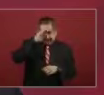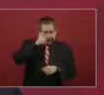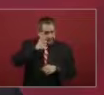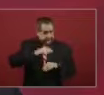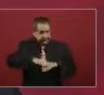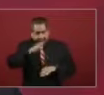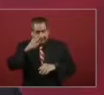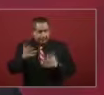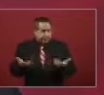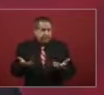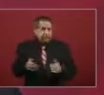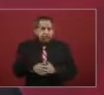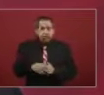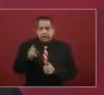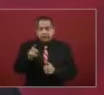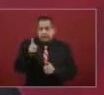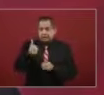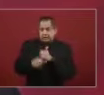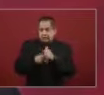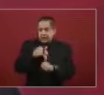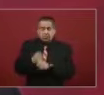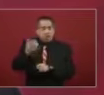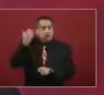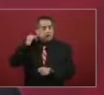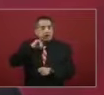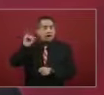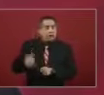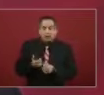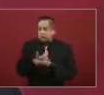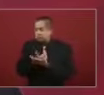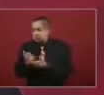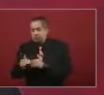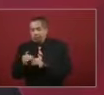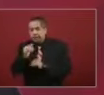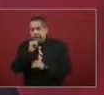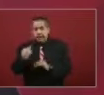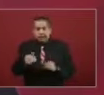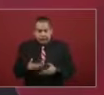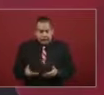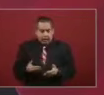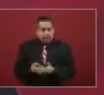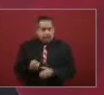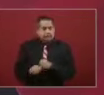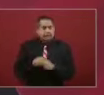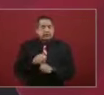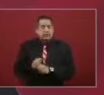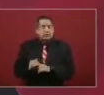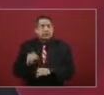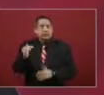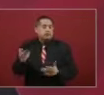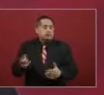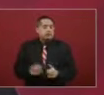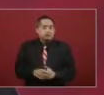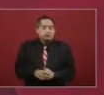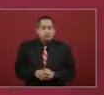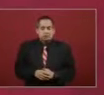considerablemente. En 36 años nunca había aumentado el salario como en este año.